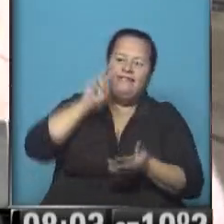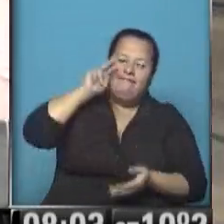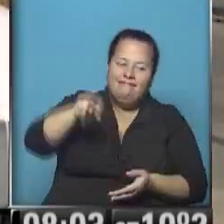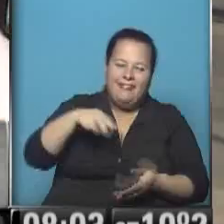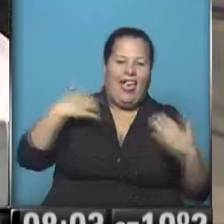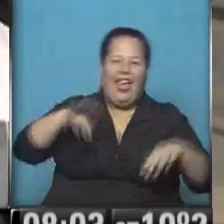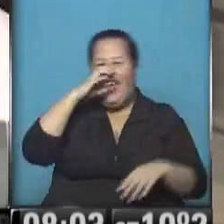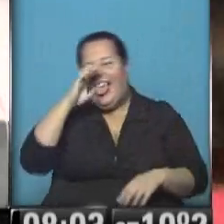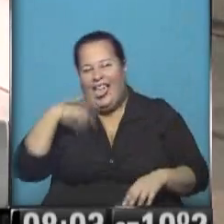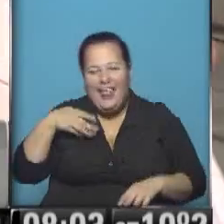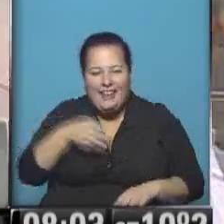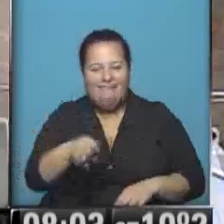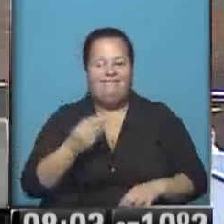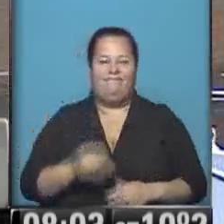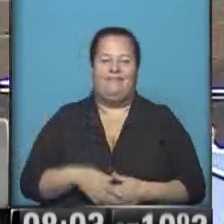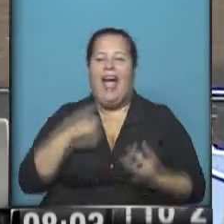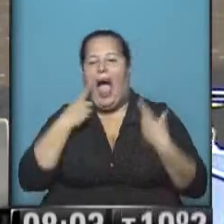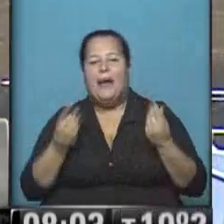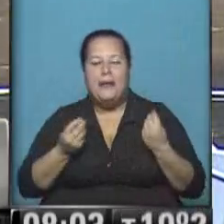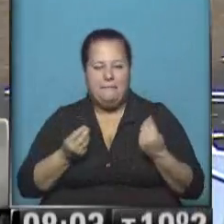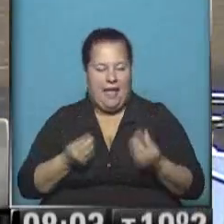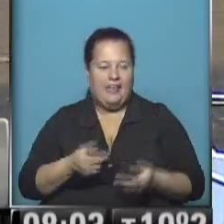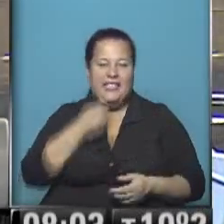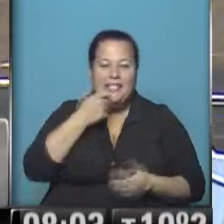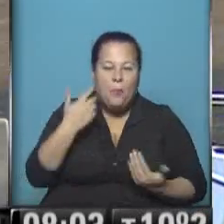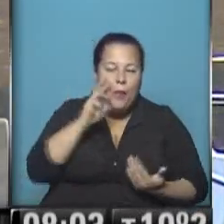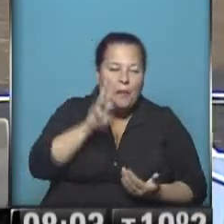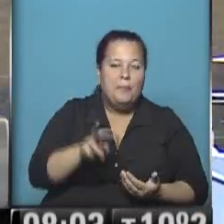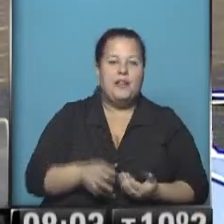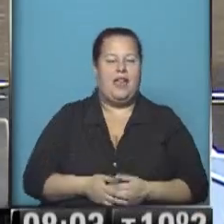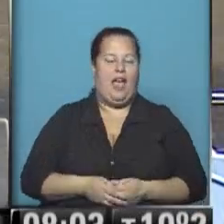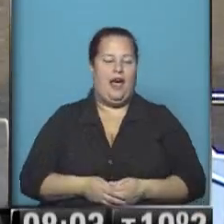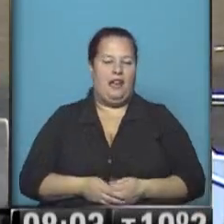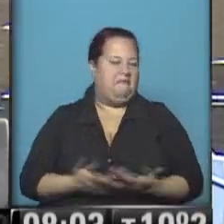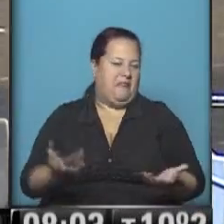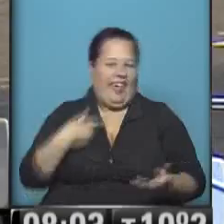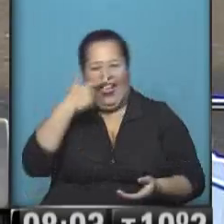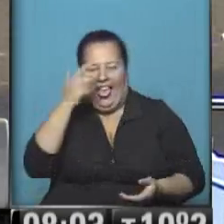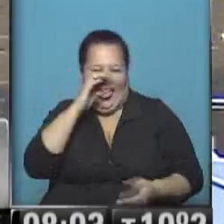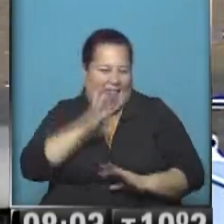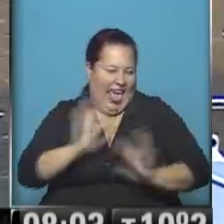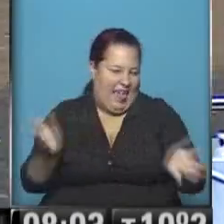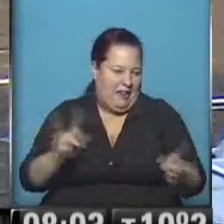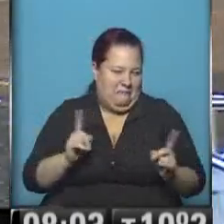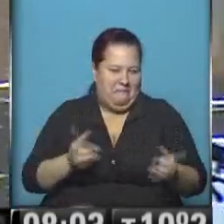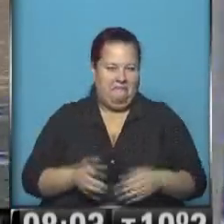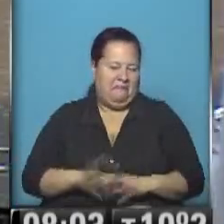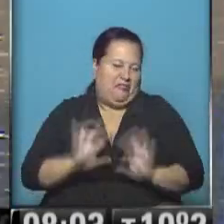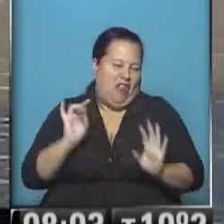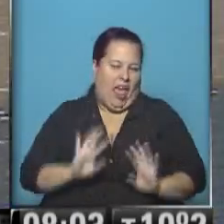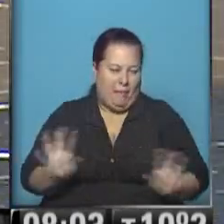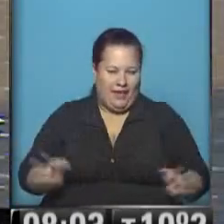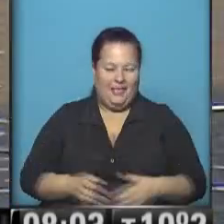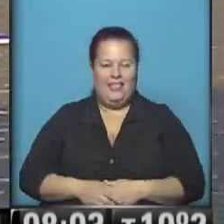vine a ver que a ver qué pasaba a ver si la podía ver la curiosidad de nada de nada más que